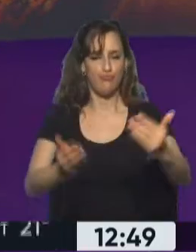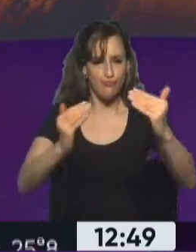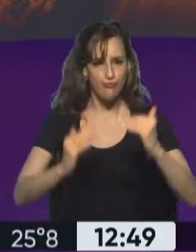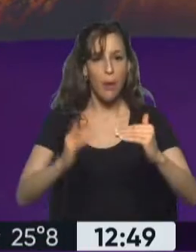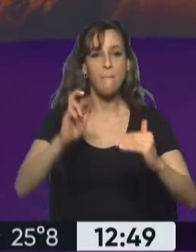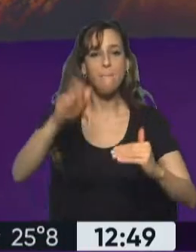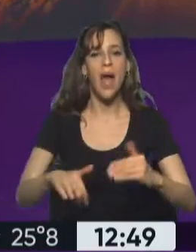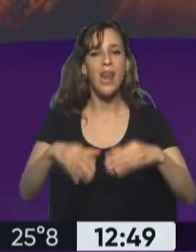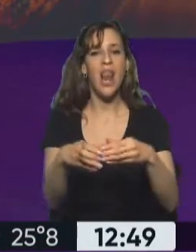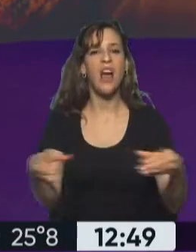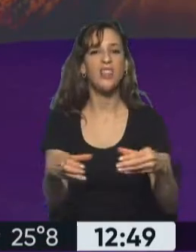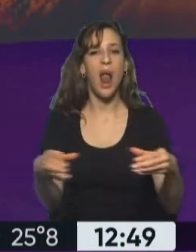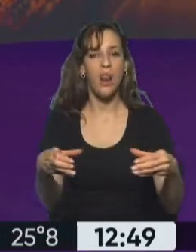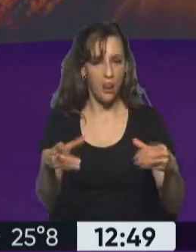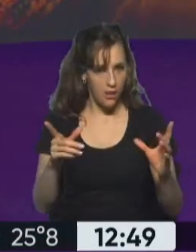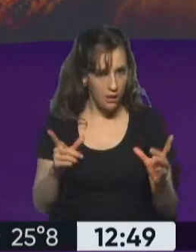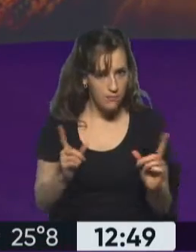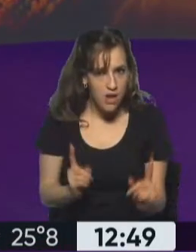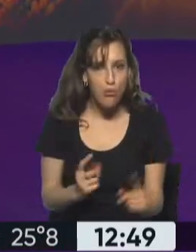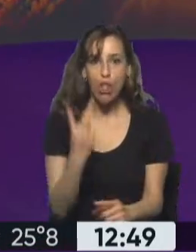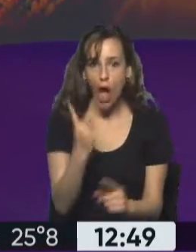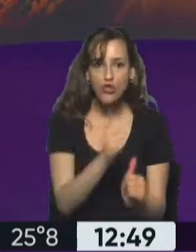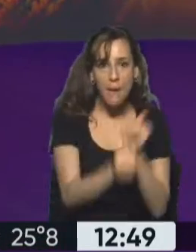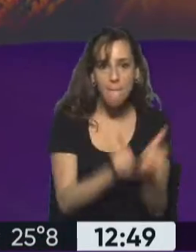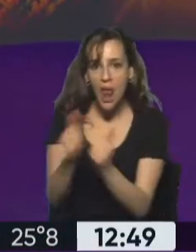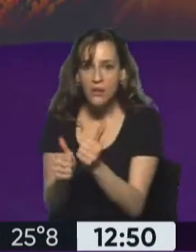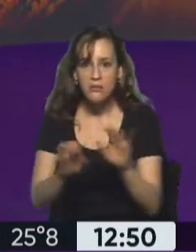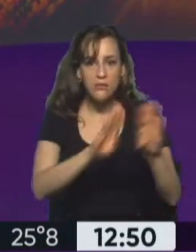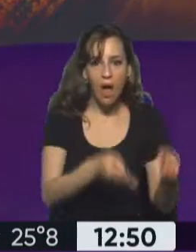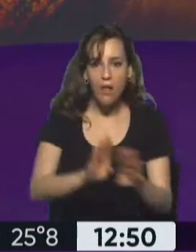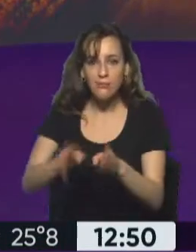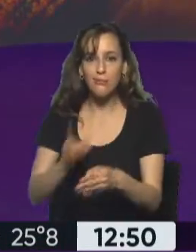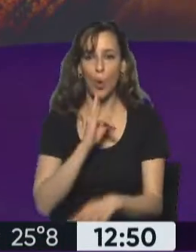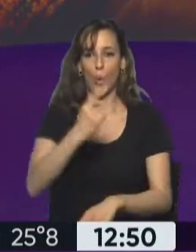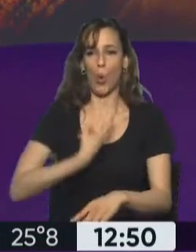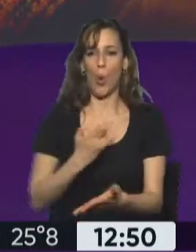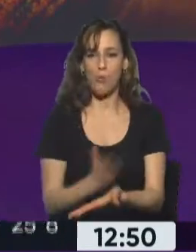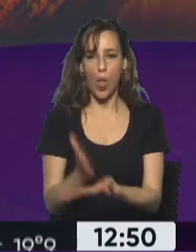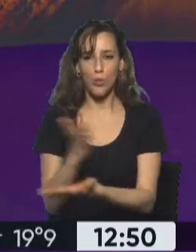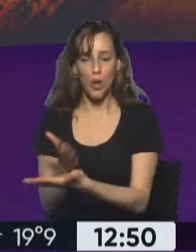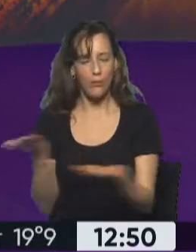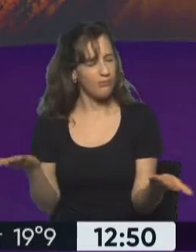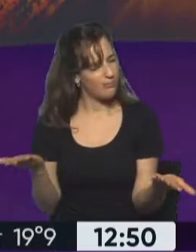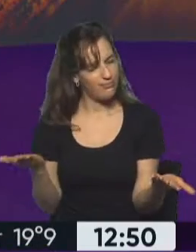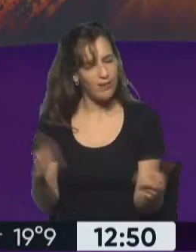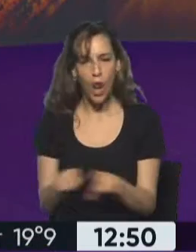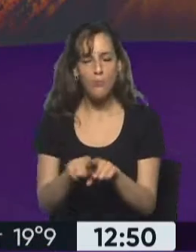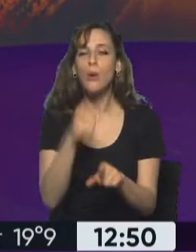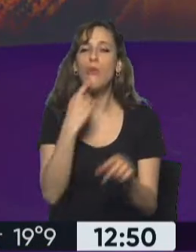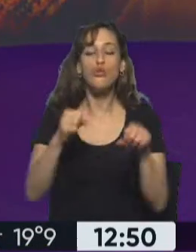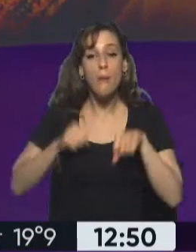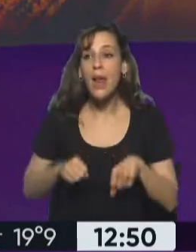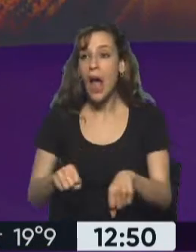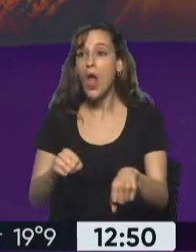el 90% de la producción. Estamos hablando de Argentina. De la comercialización es lo mismo. Cuando uno va a los supermercados de repente tienen